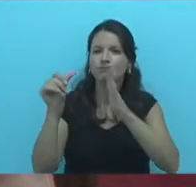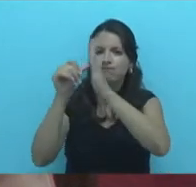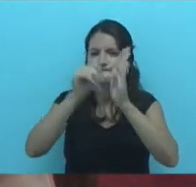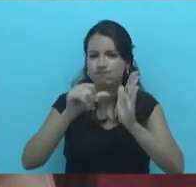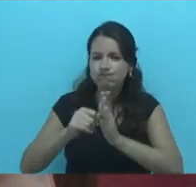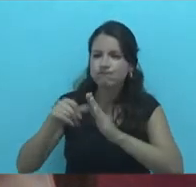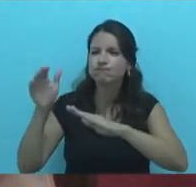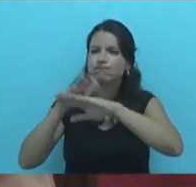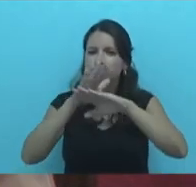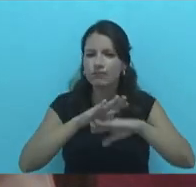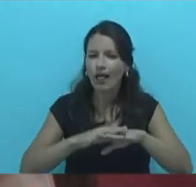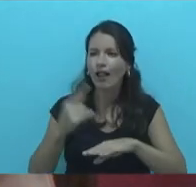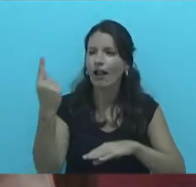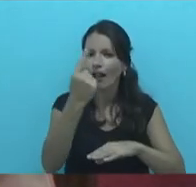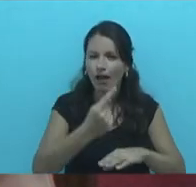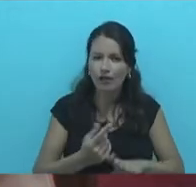1902-1903,